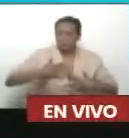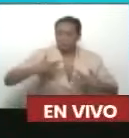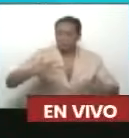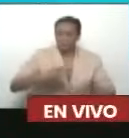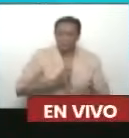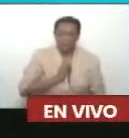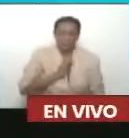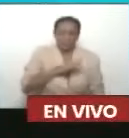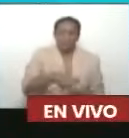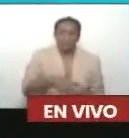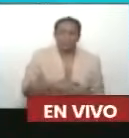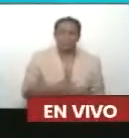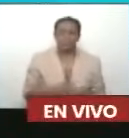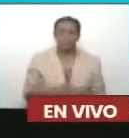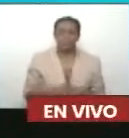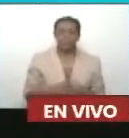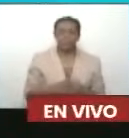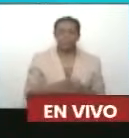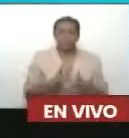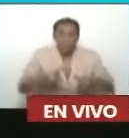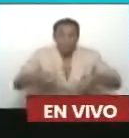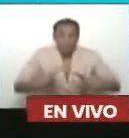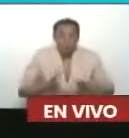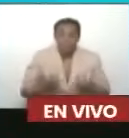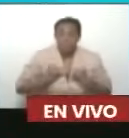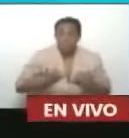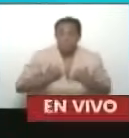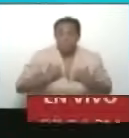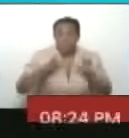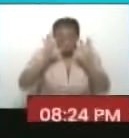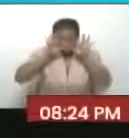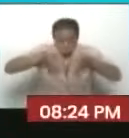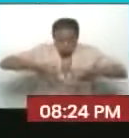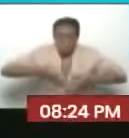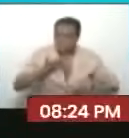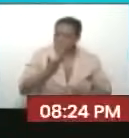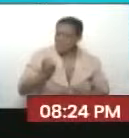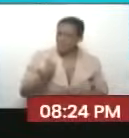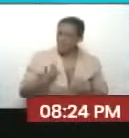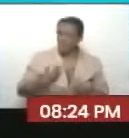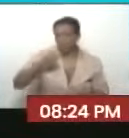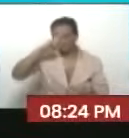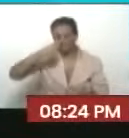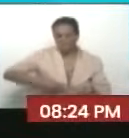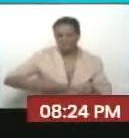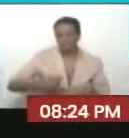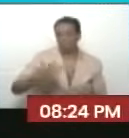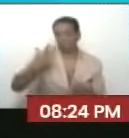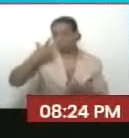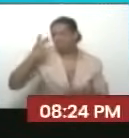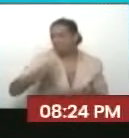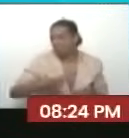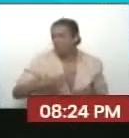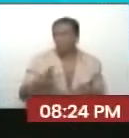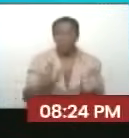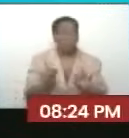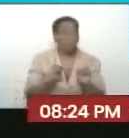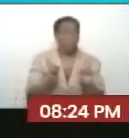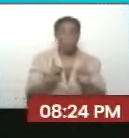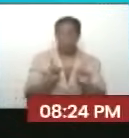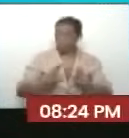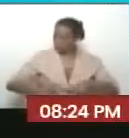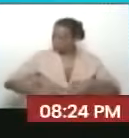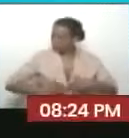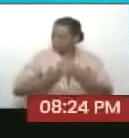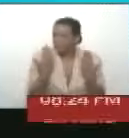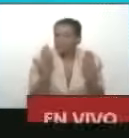espiritualidad, que nos hemos reencontrado con lo mejor de nosotros mismos. Y que ha ido surgiendo lo que yo repito y